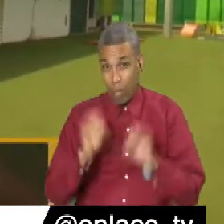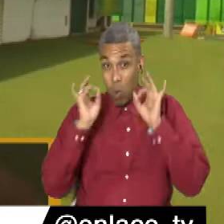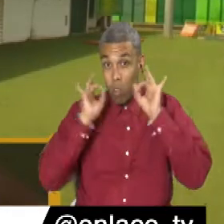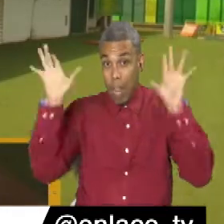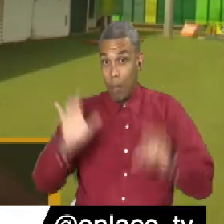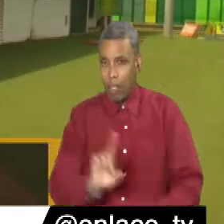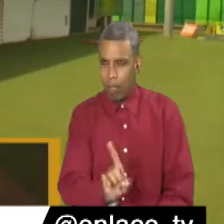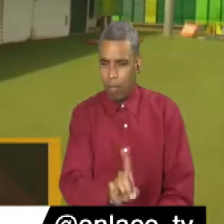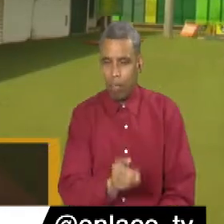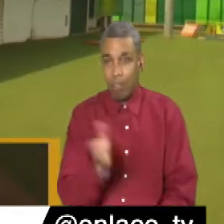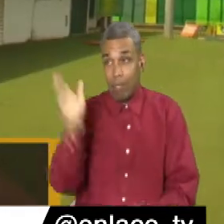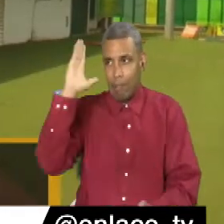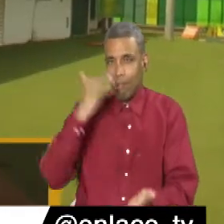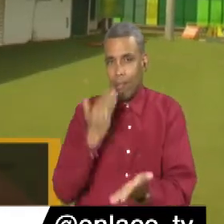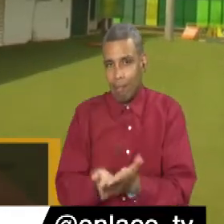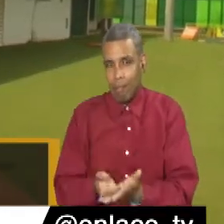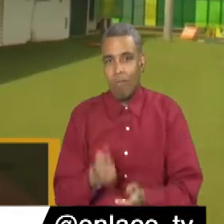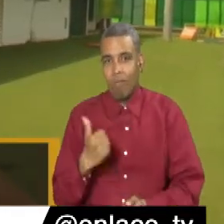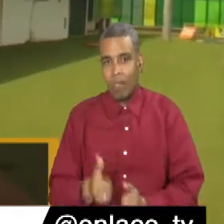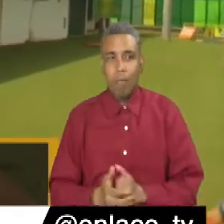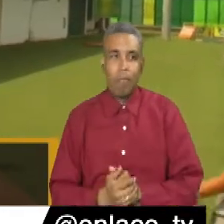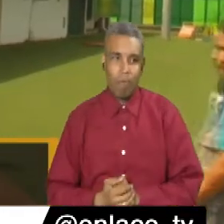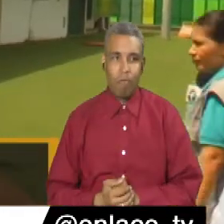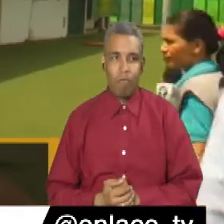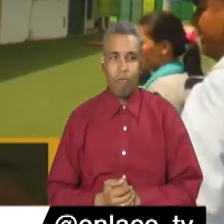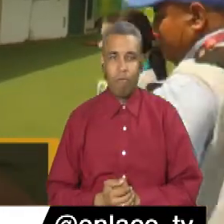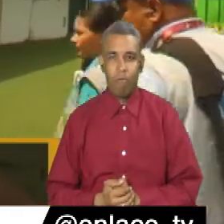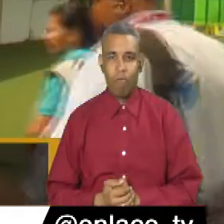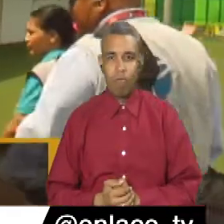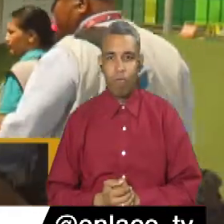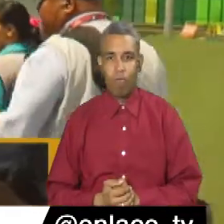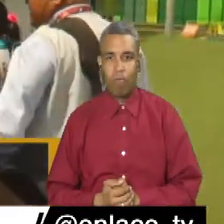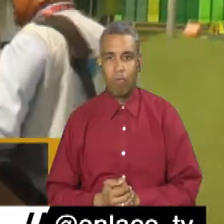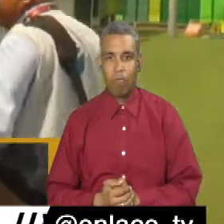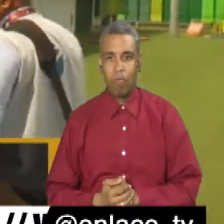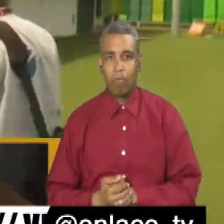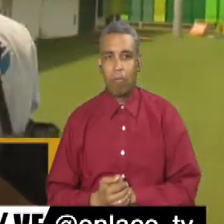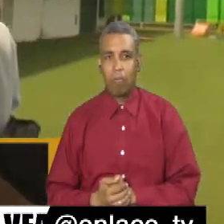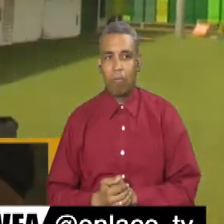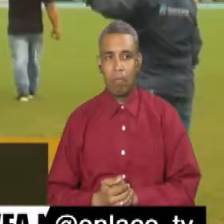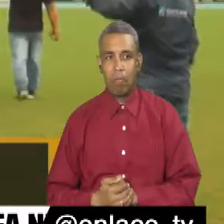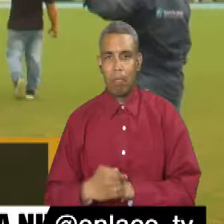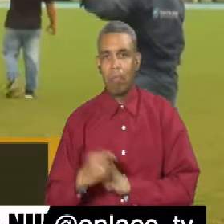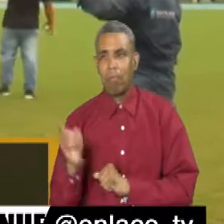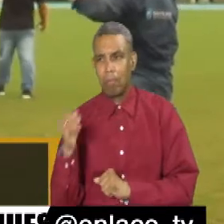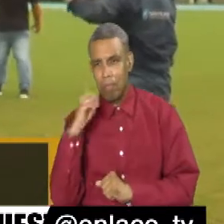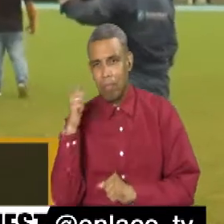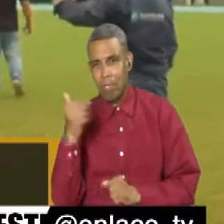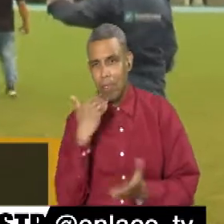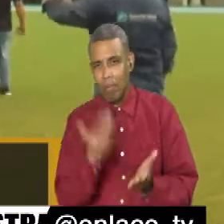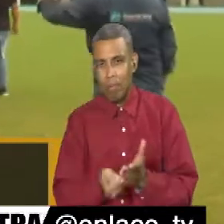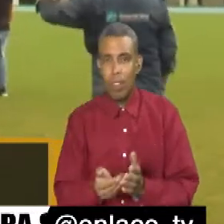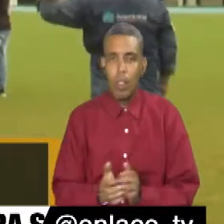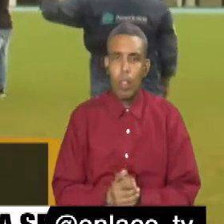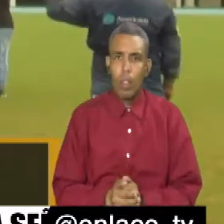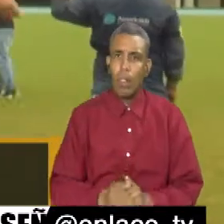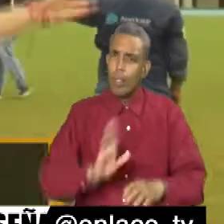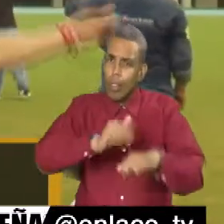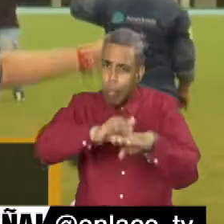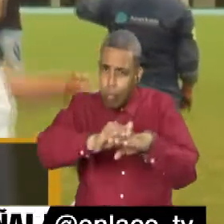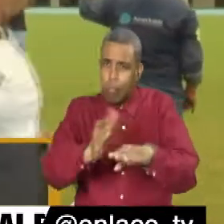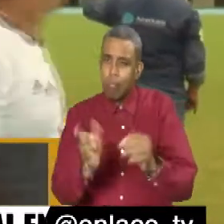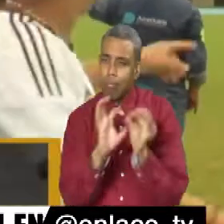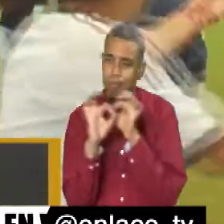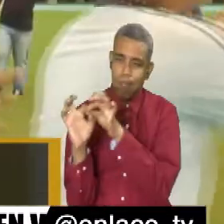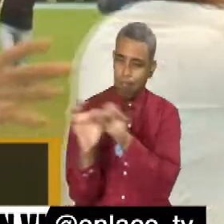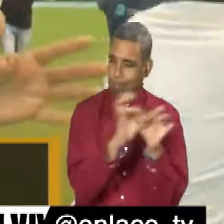fortuna, y el señor Lenin es una persona muy calmada y él es muy bueno dirigiendo su equipo. Ha habido un llamado a la convivencia, a la paz,